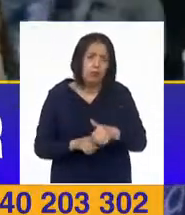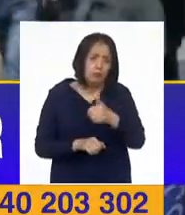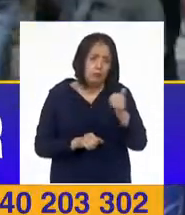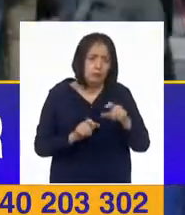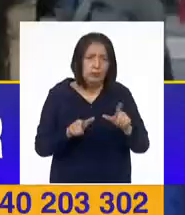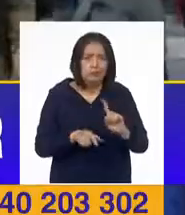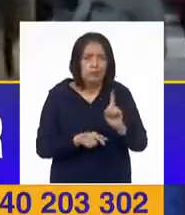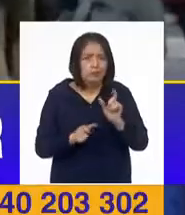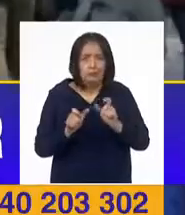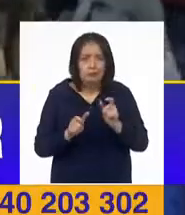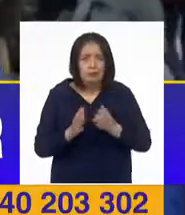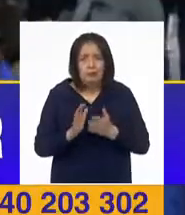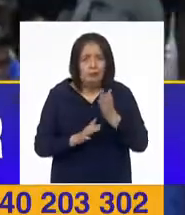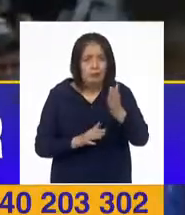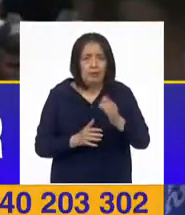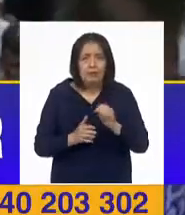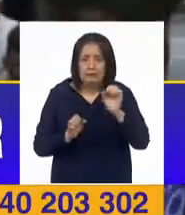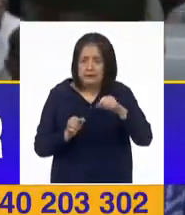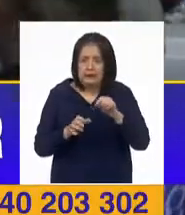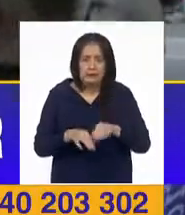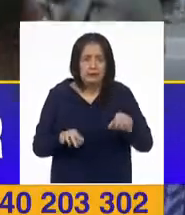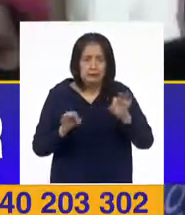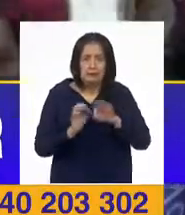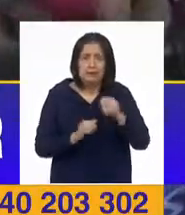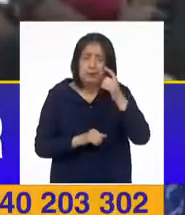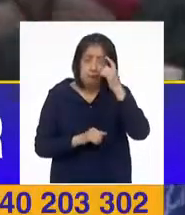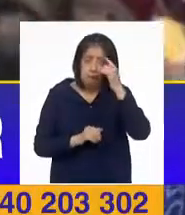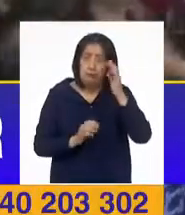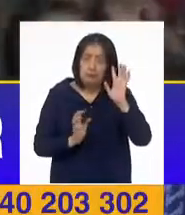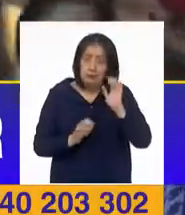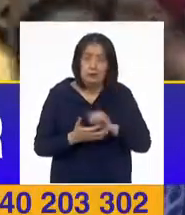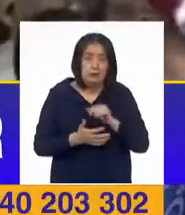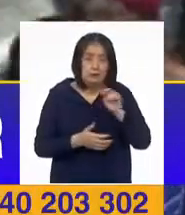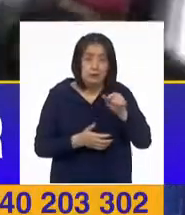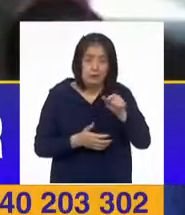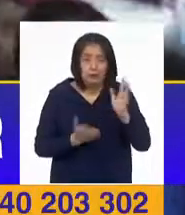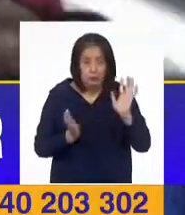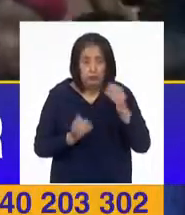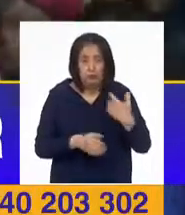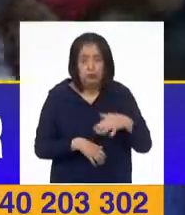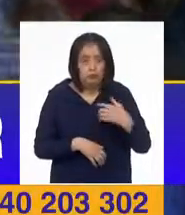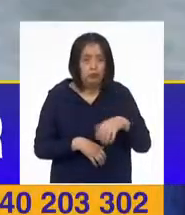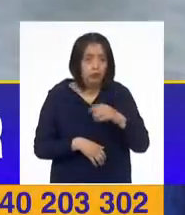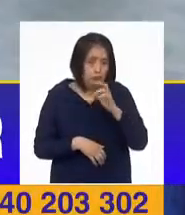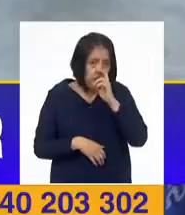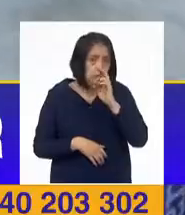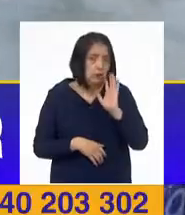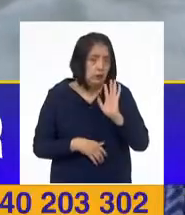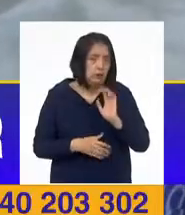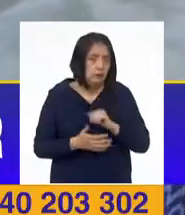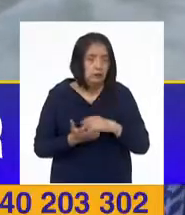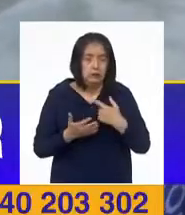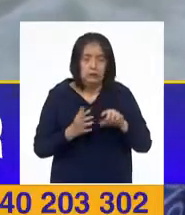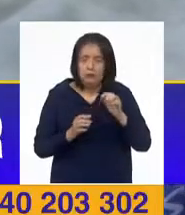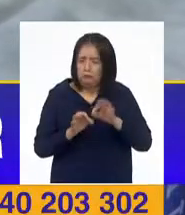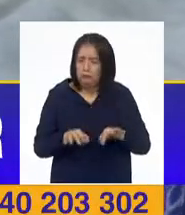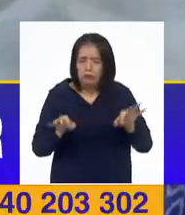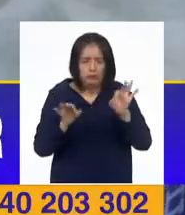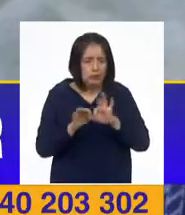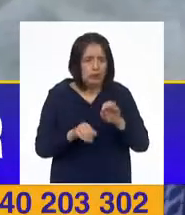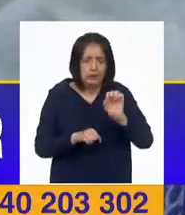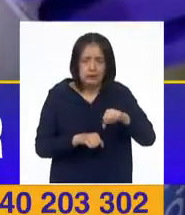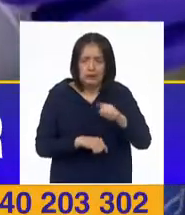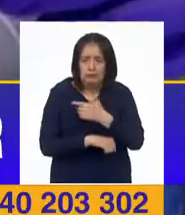no están yendo, ¿no? Entonces es importante tener en cuenta que esto se trata de algo serio y la inmunización es indispensable para